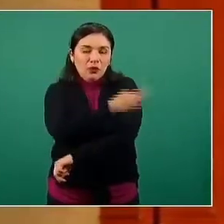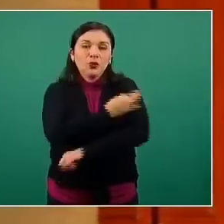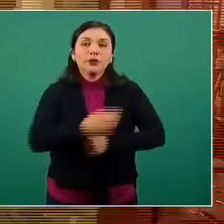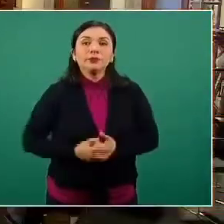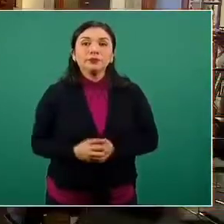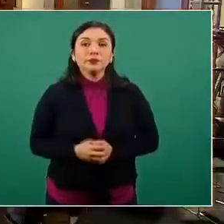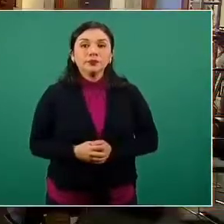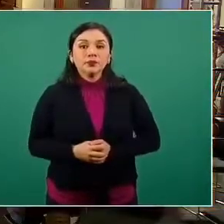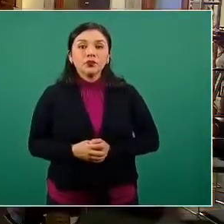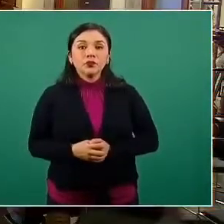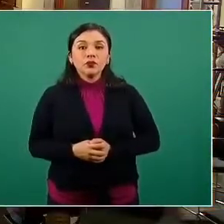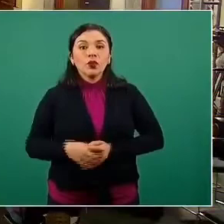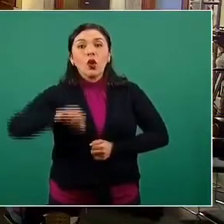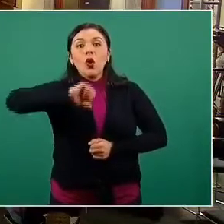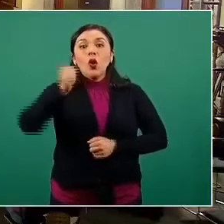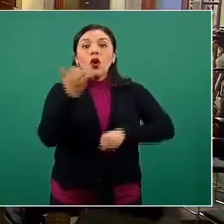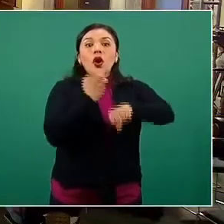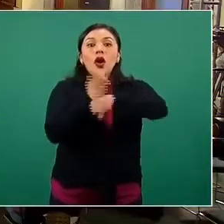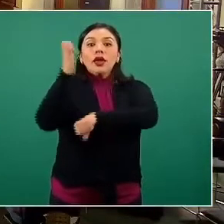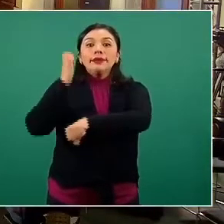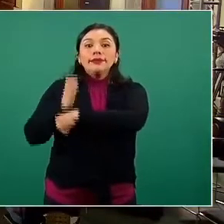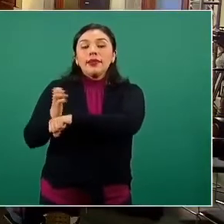Aquí están las entidades federativas